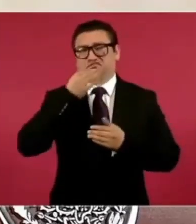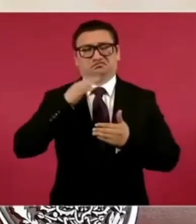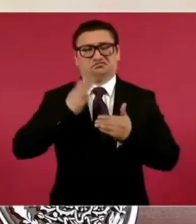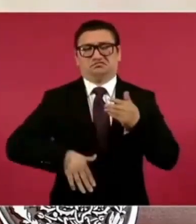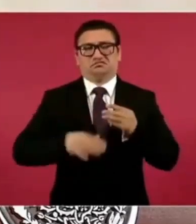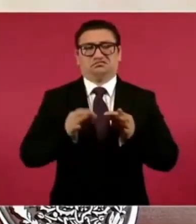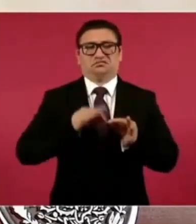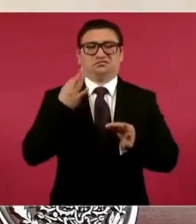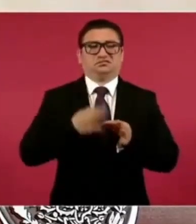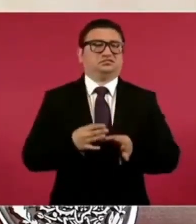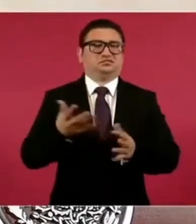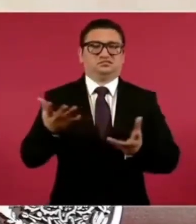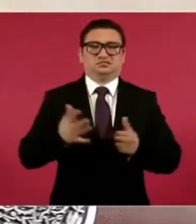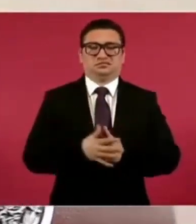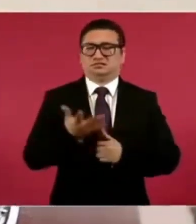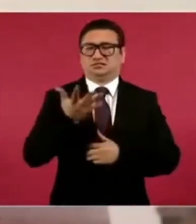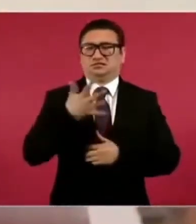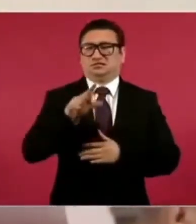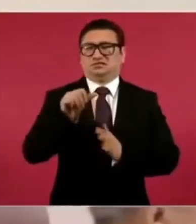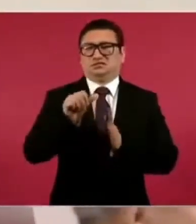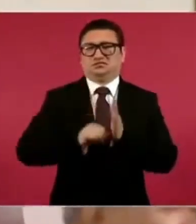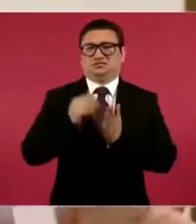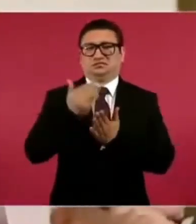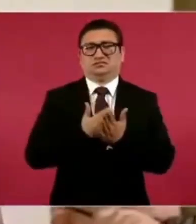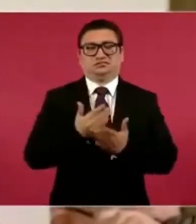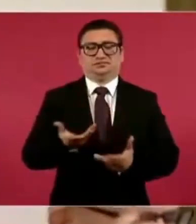Ya me faltan menos de 10 meses.